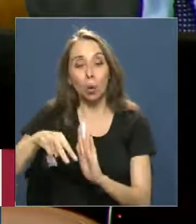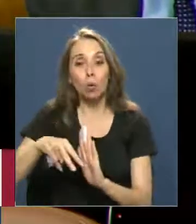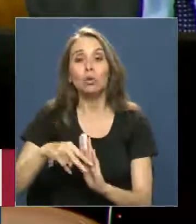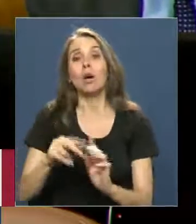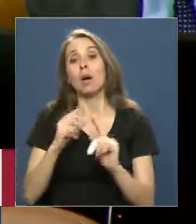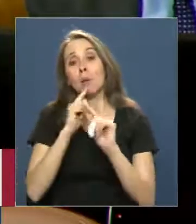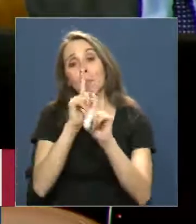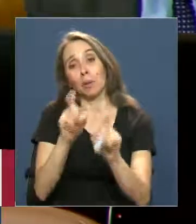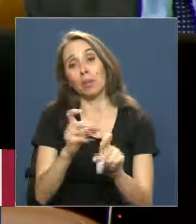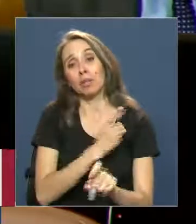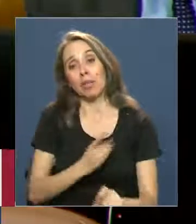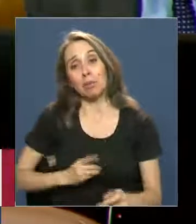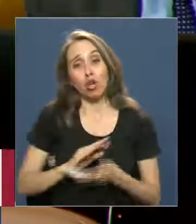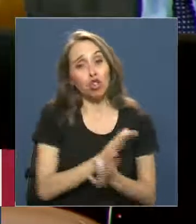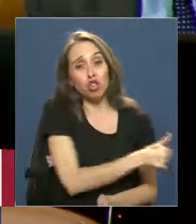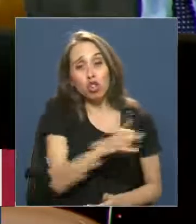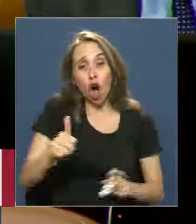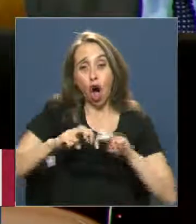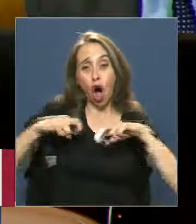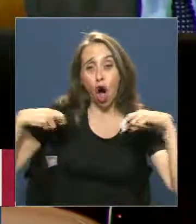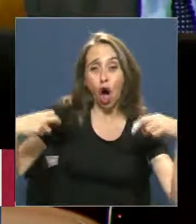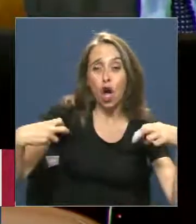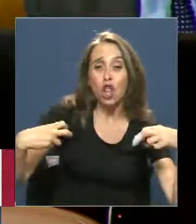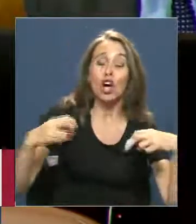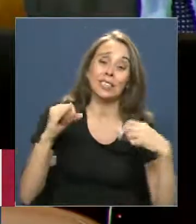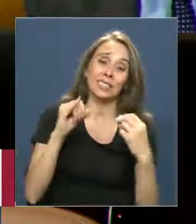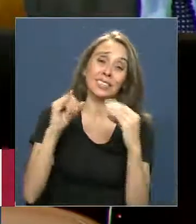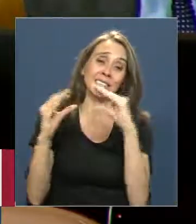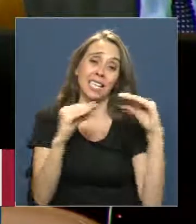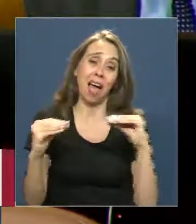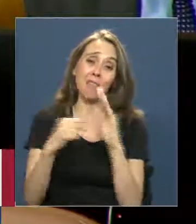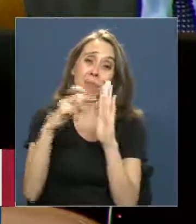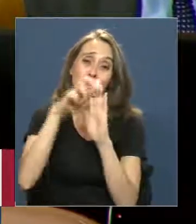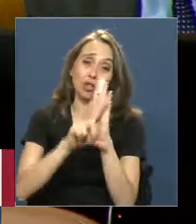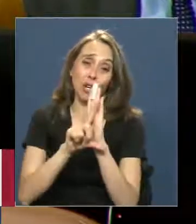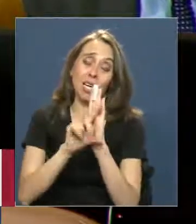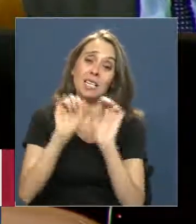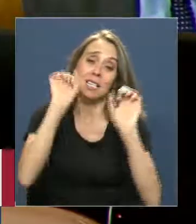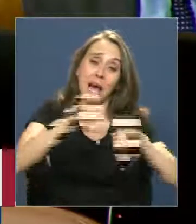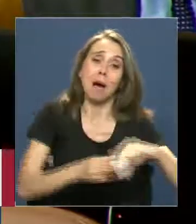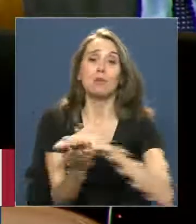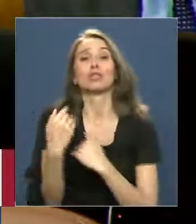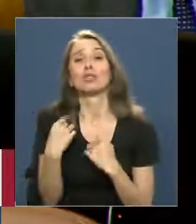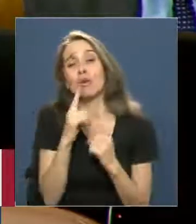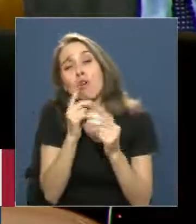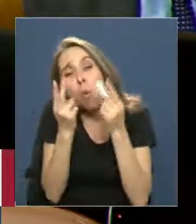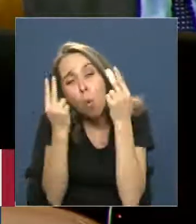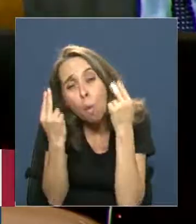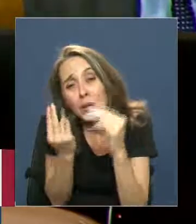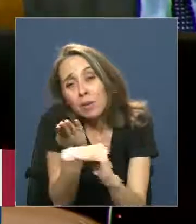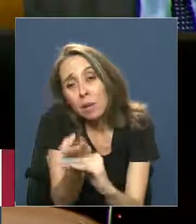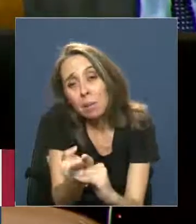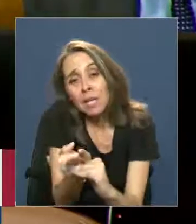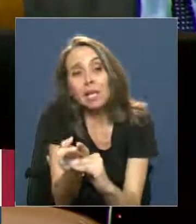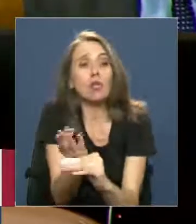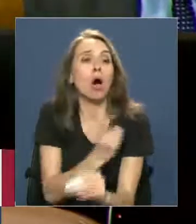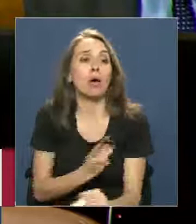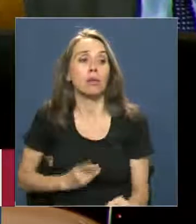sala, pudiéramos verlo hoy día y dejarlo despachado, si así lo tienen a bien, y se lo pido humildemente a esta sala y a las